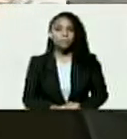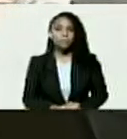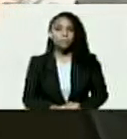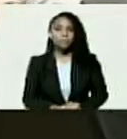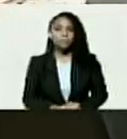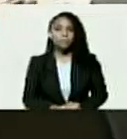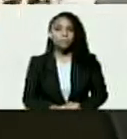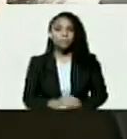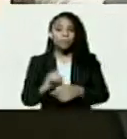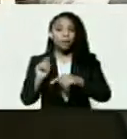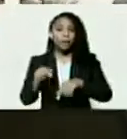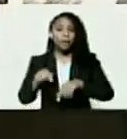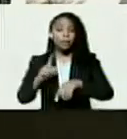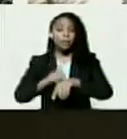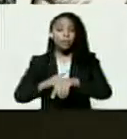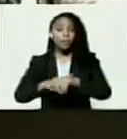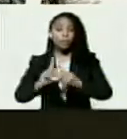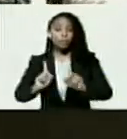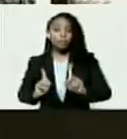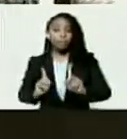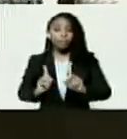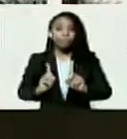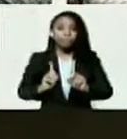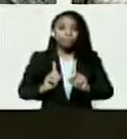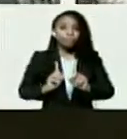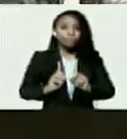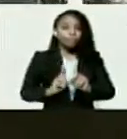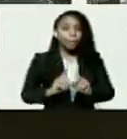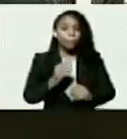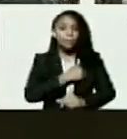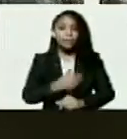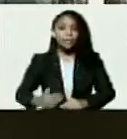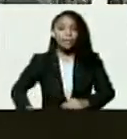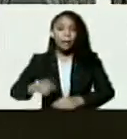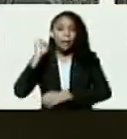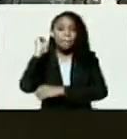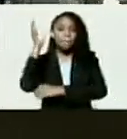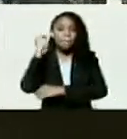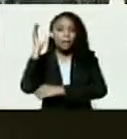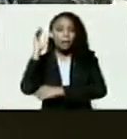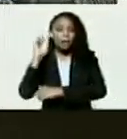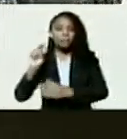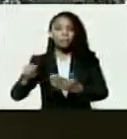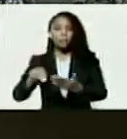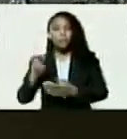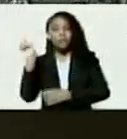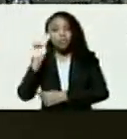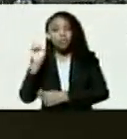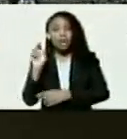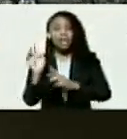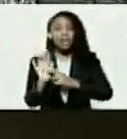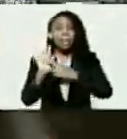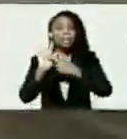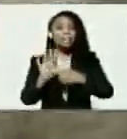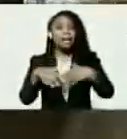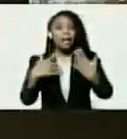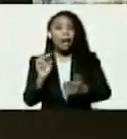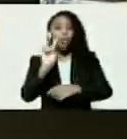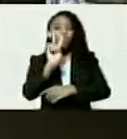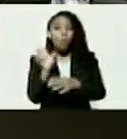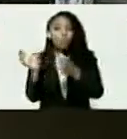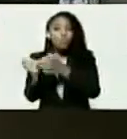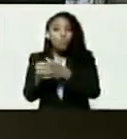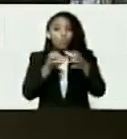En este momento se acercan a la presidencia del Parlamento venezolano quienes representan a las dos